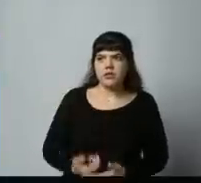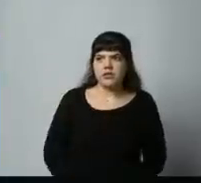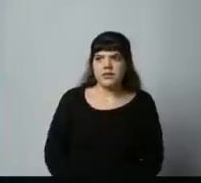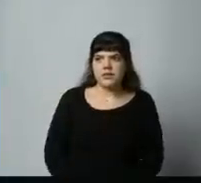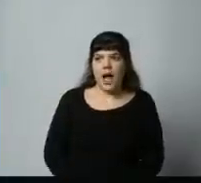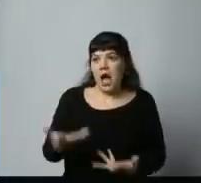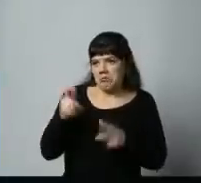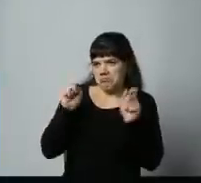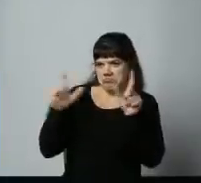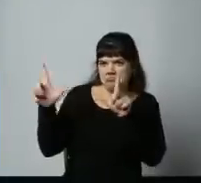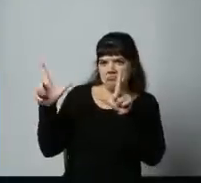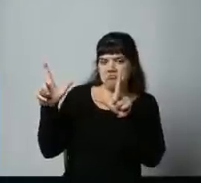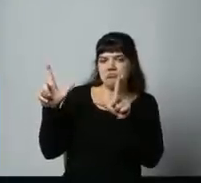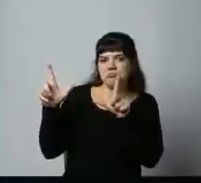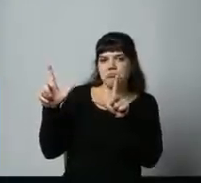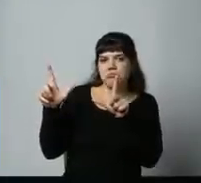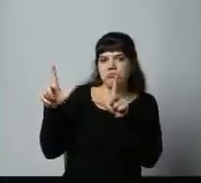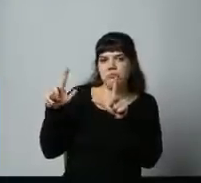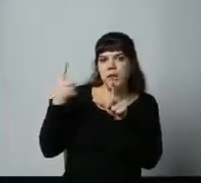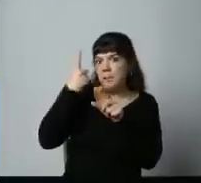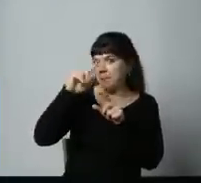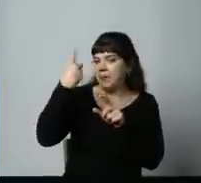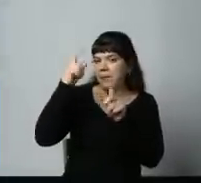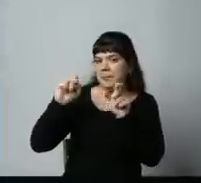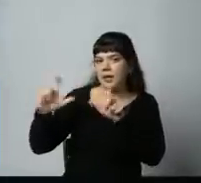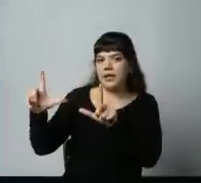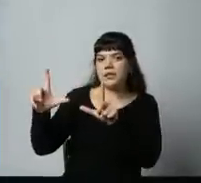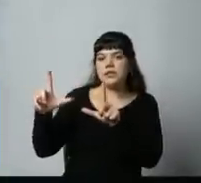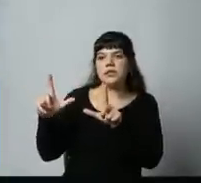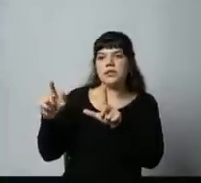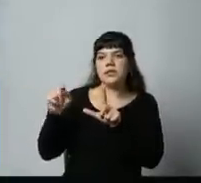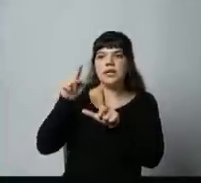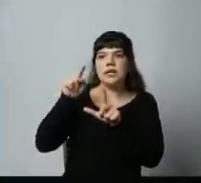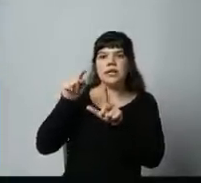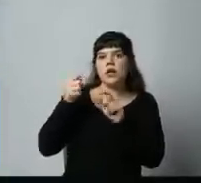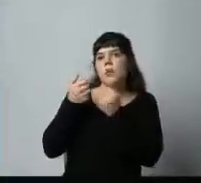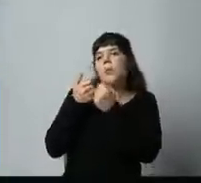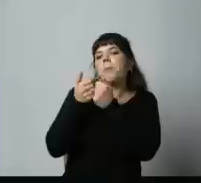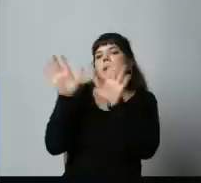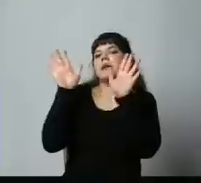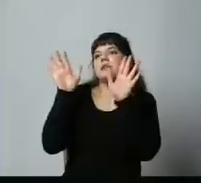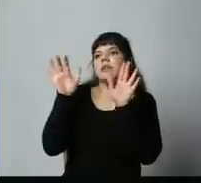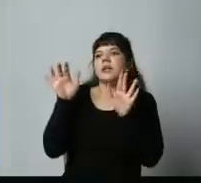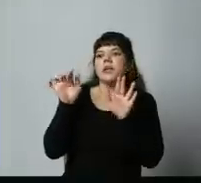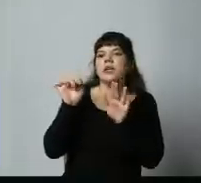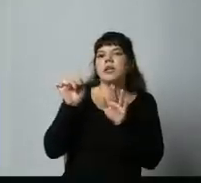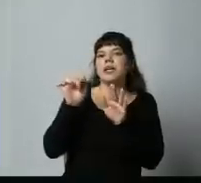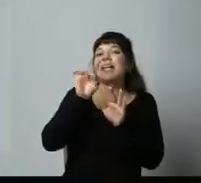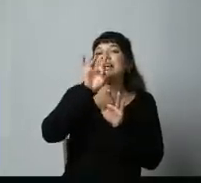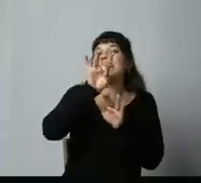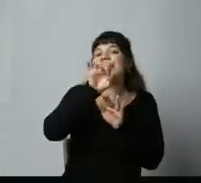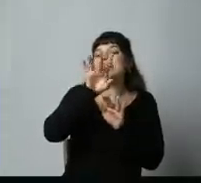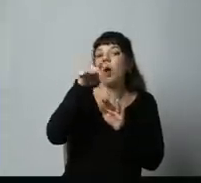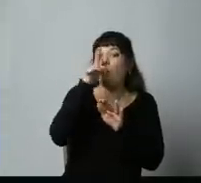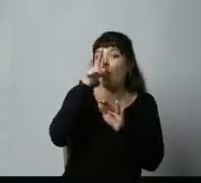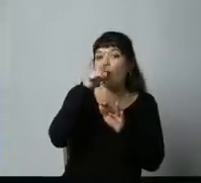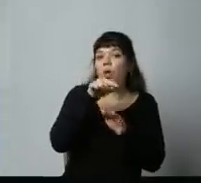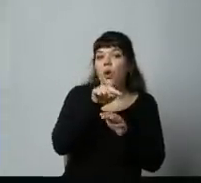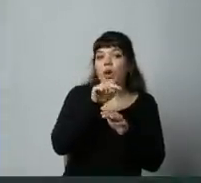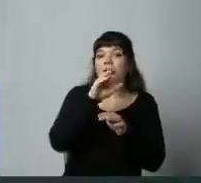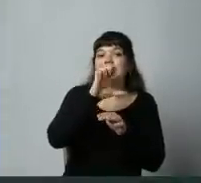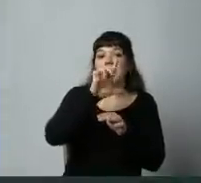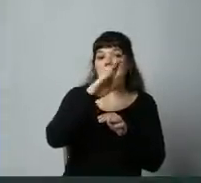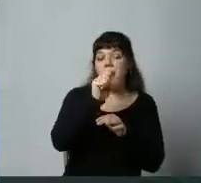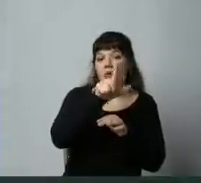podemos poner la la primer la primer placa estas son El Punto de partida de la presentación que es el 15 de julio la